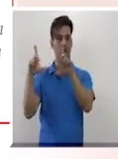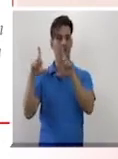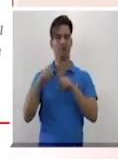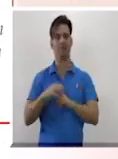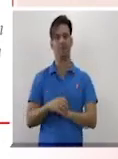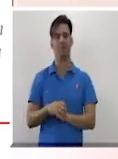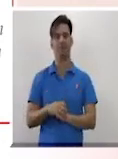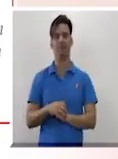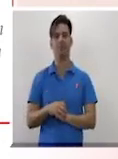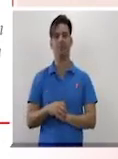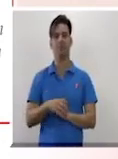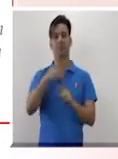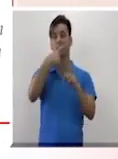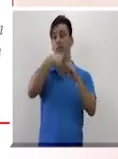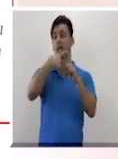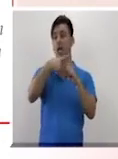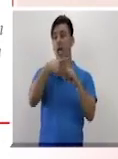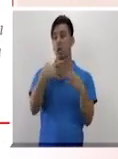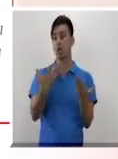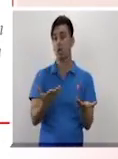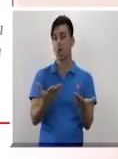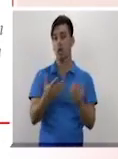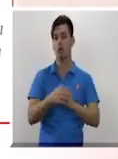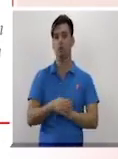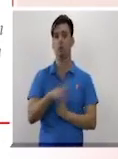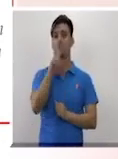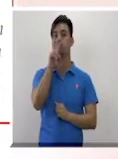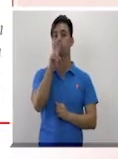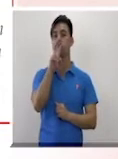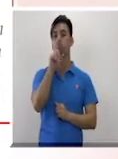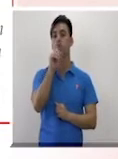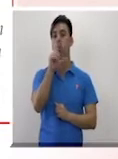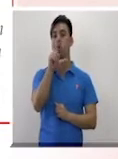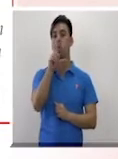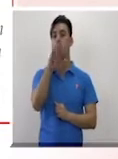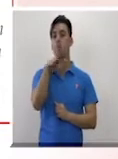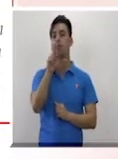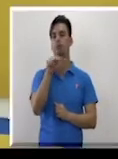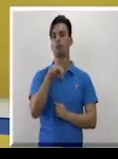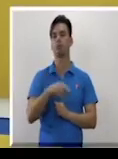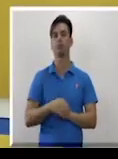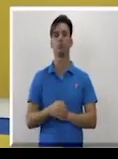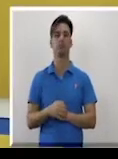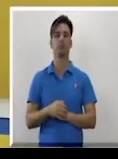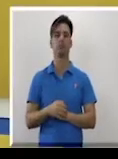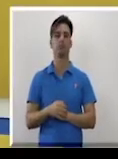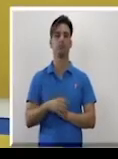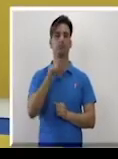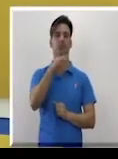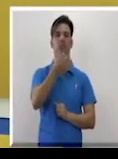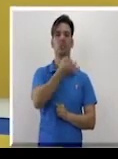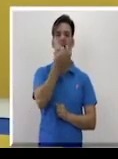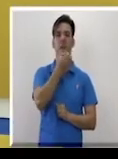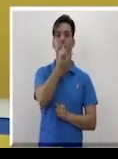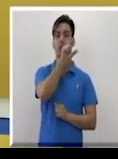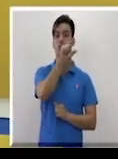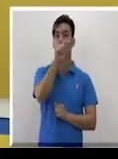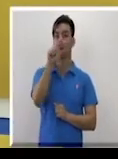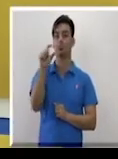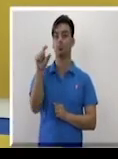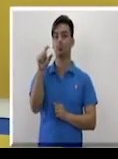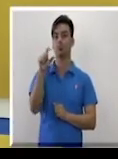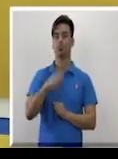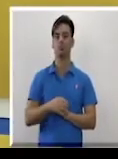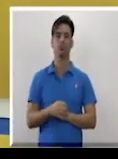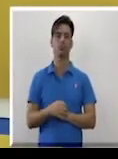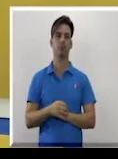calcular, ¿qué cosa? El volumen. Pero atento, la ecuación del volumen se expresa con el radio,